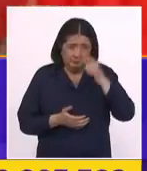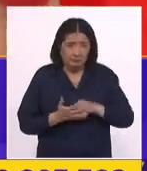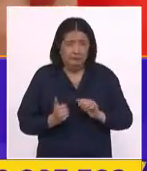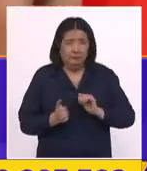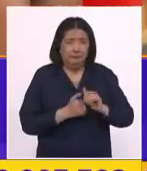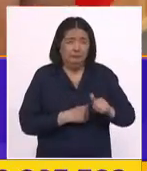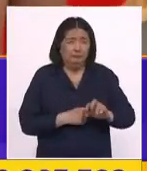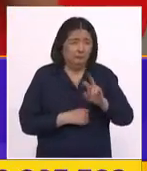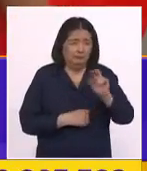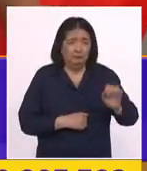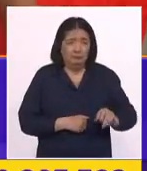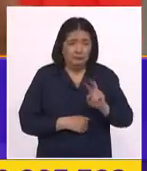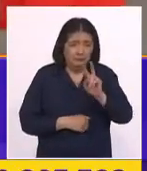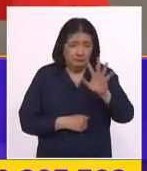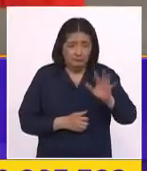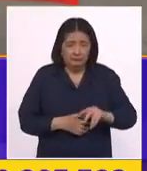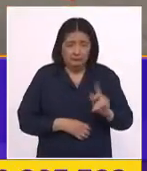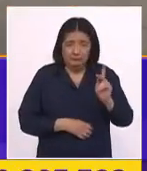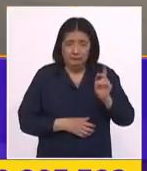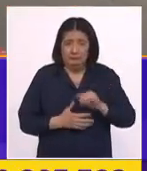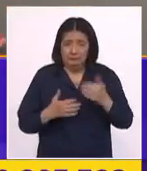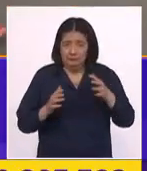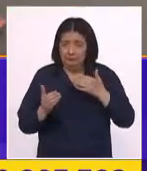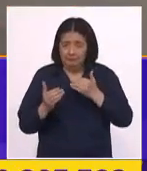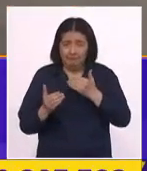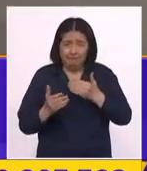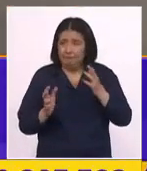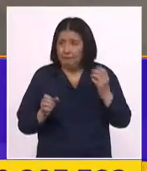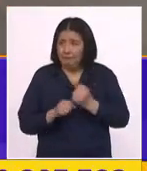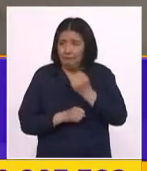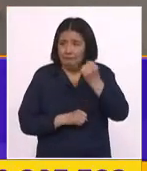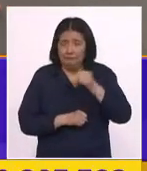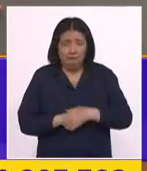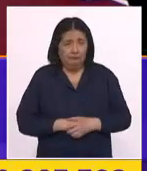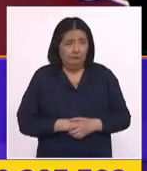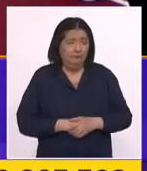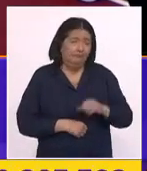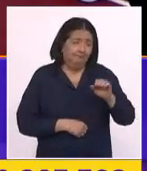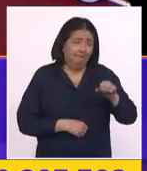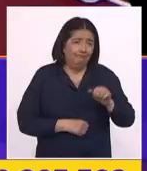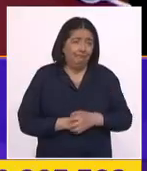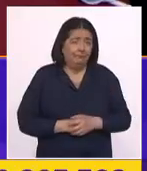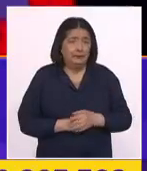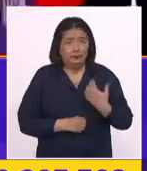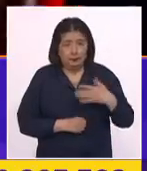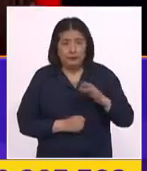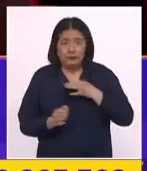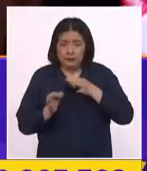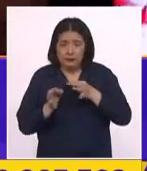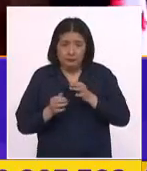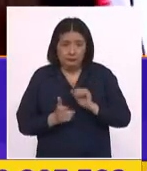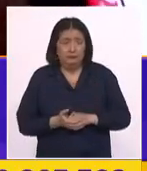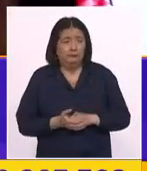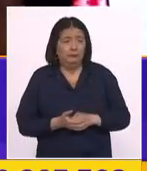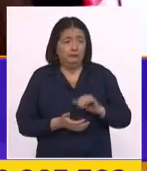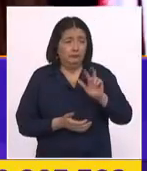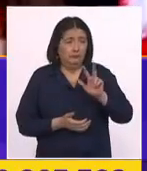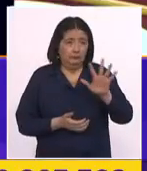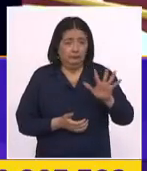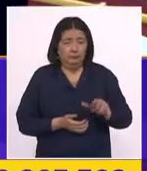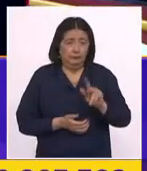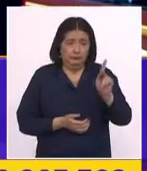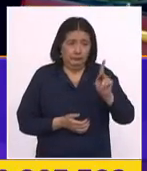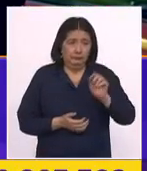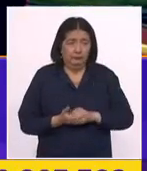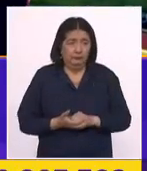20, los 25 kilómetros y ya estabas tan cerca de lograr eso? Sí, sí, como te comenté, en los 35